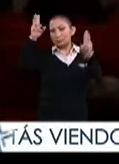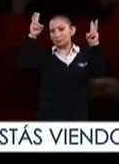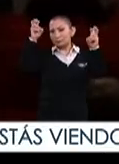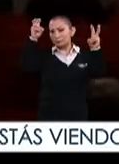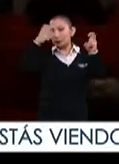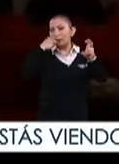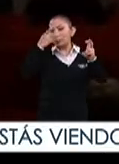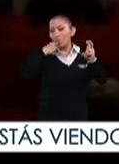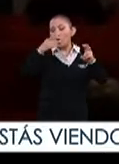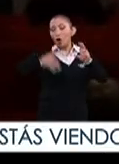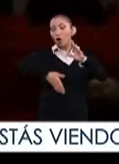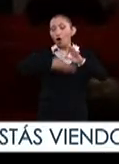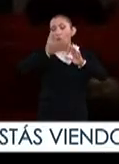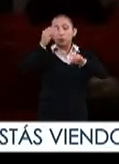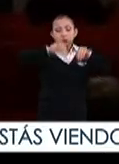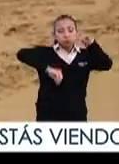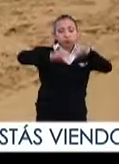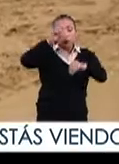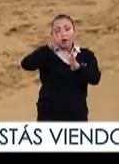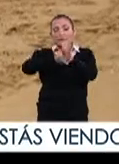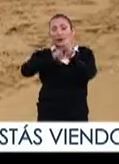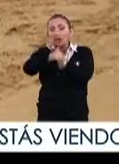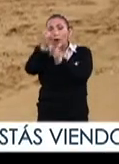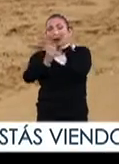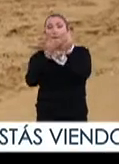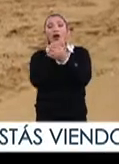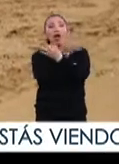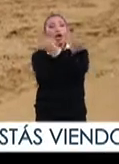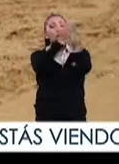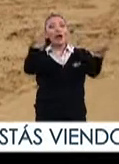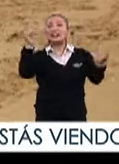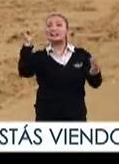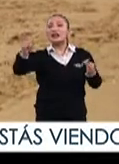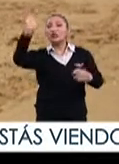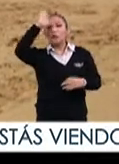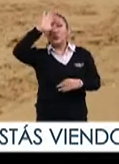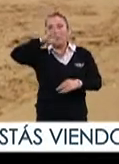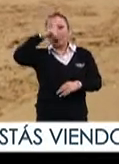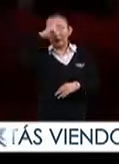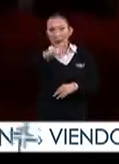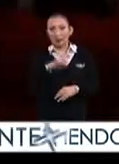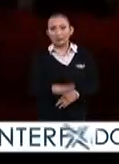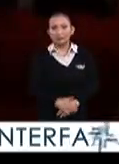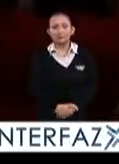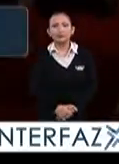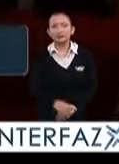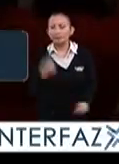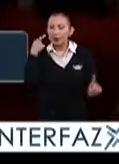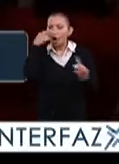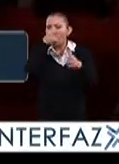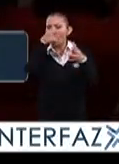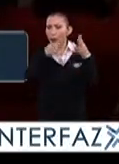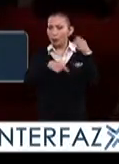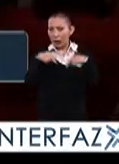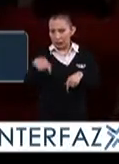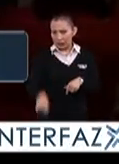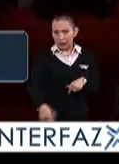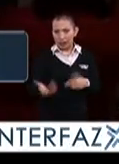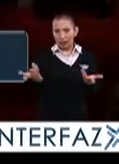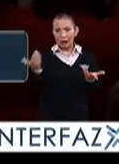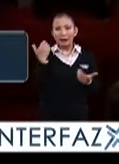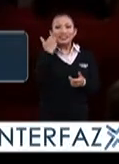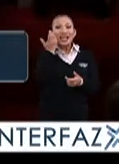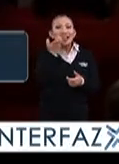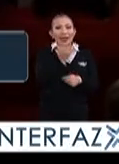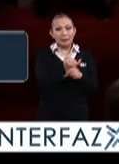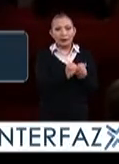charla Construcción de videojuegos para la divulgación del patrimonio cultural mexicano. Los objetivos que perseguimos o que se